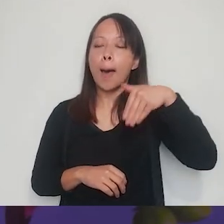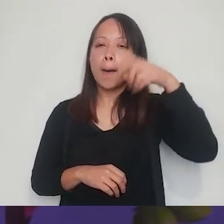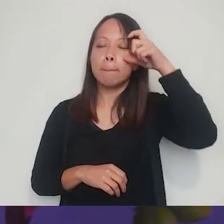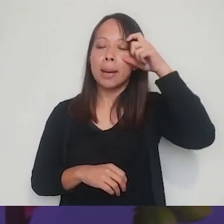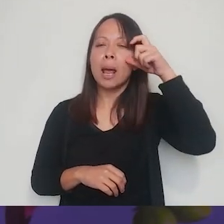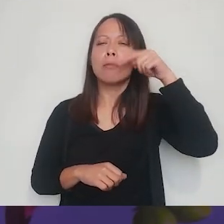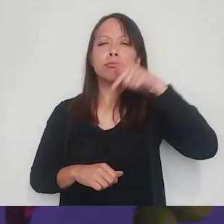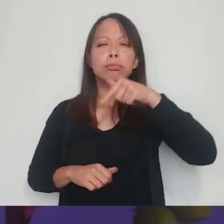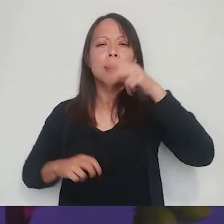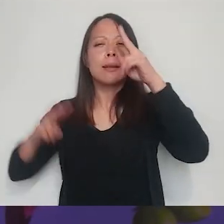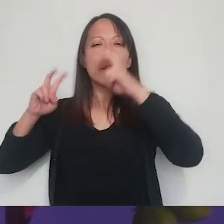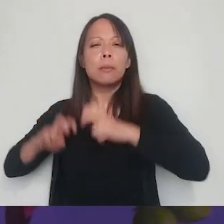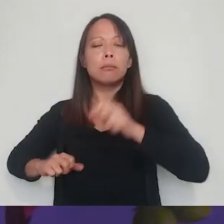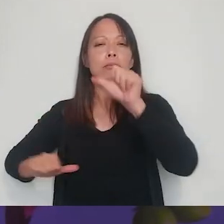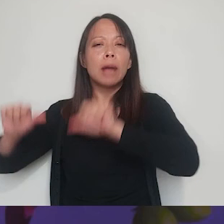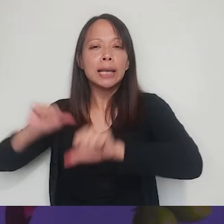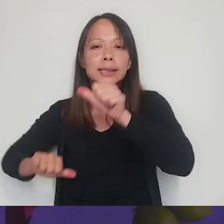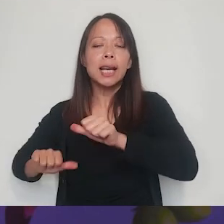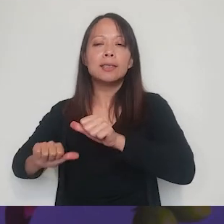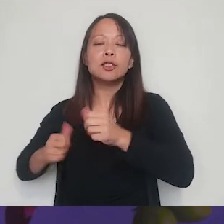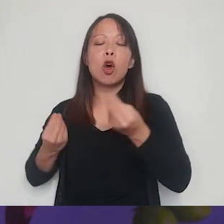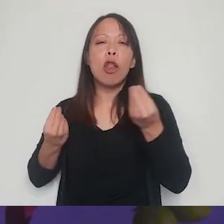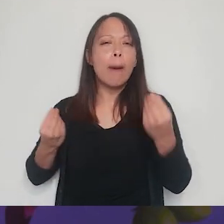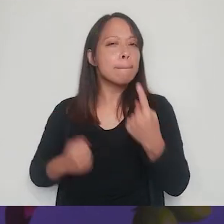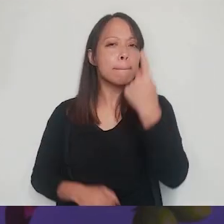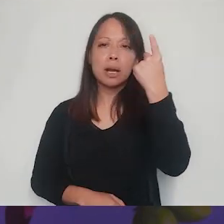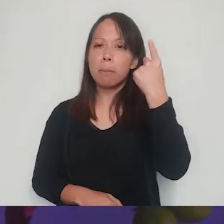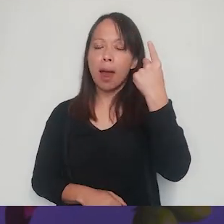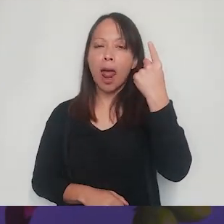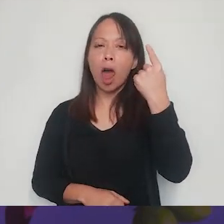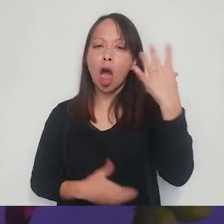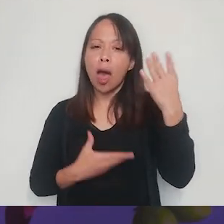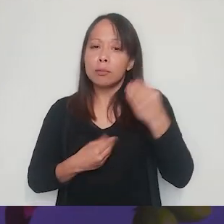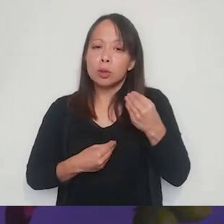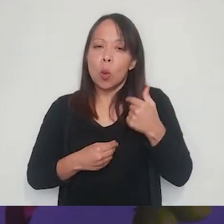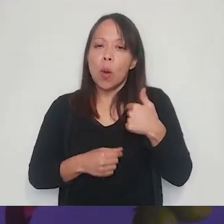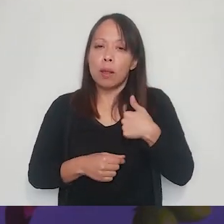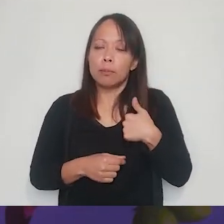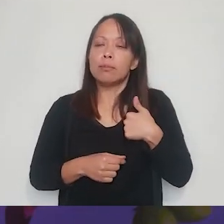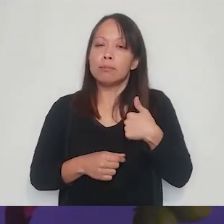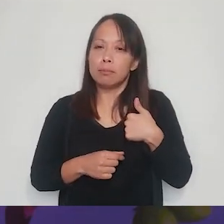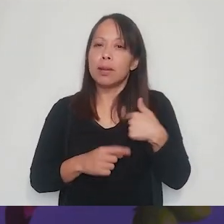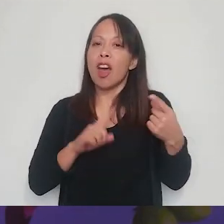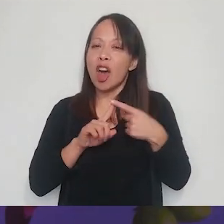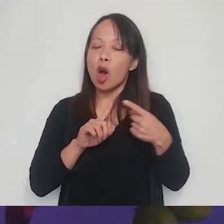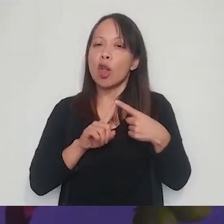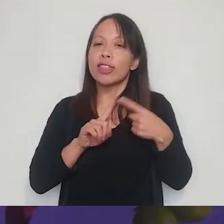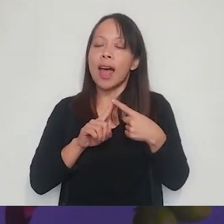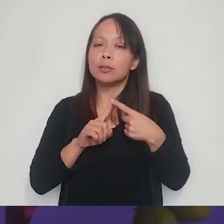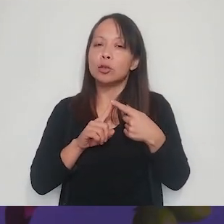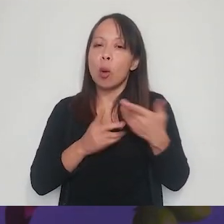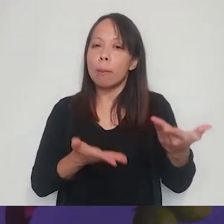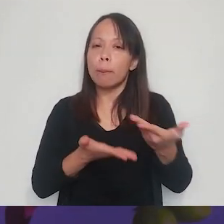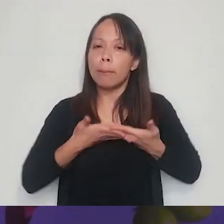jugado FAME en esta investigación que acabo de contarles. En primer lugar, fueron ellos los que me